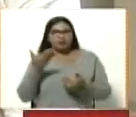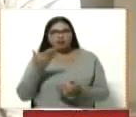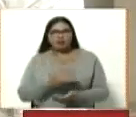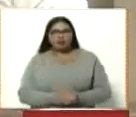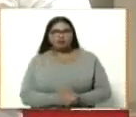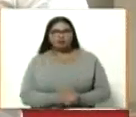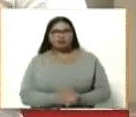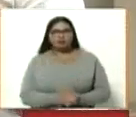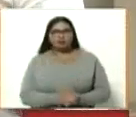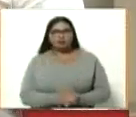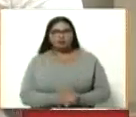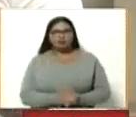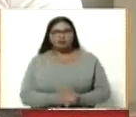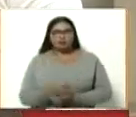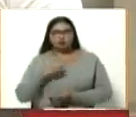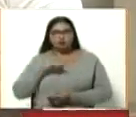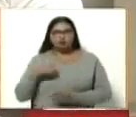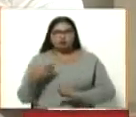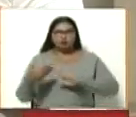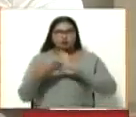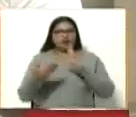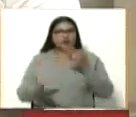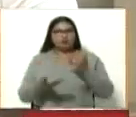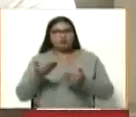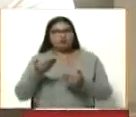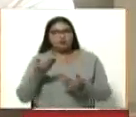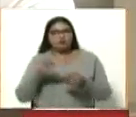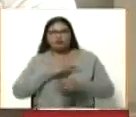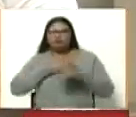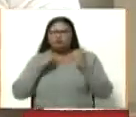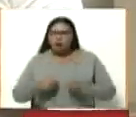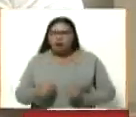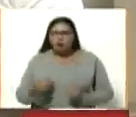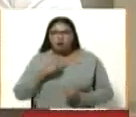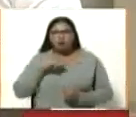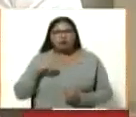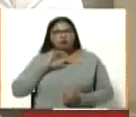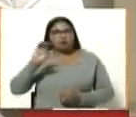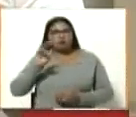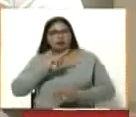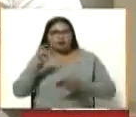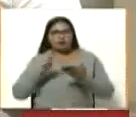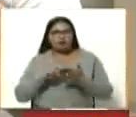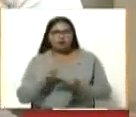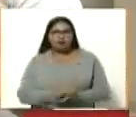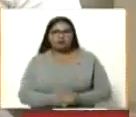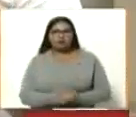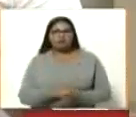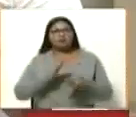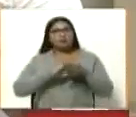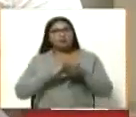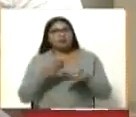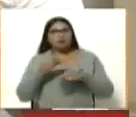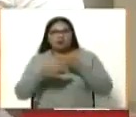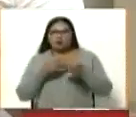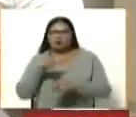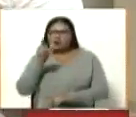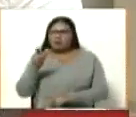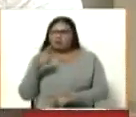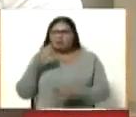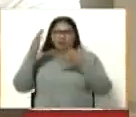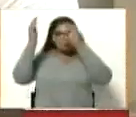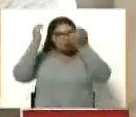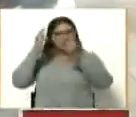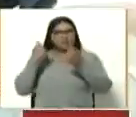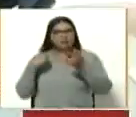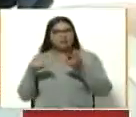y para nosotros es un ataque muy fuerte a nuestra soberanía nacional. Porque ¿cómo es eso que un diplomático